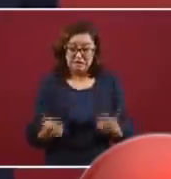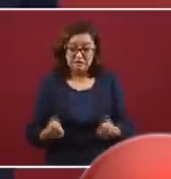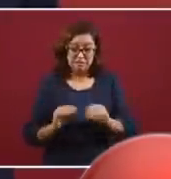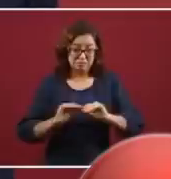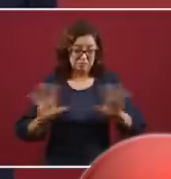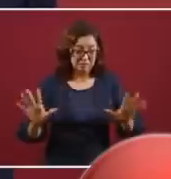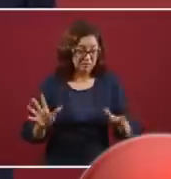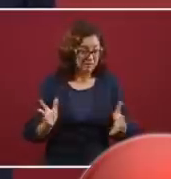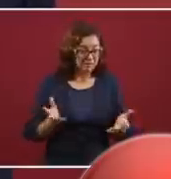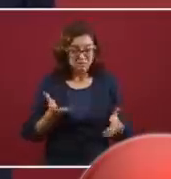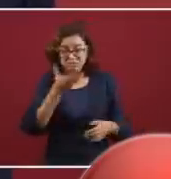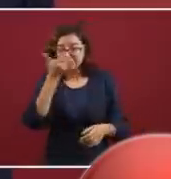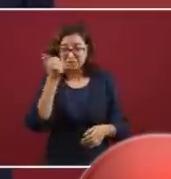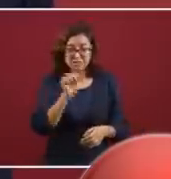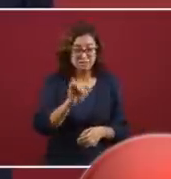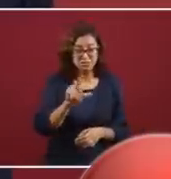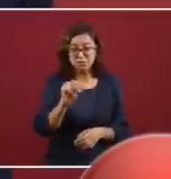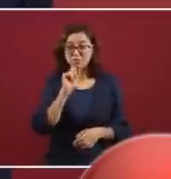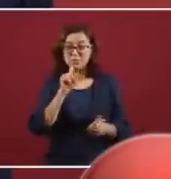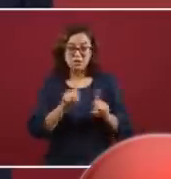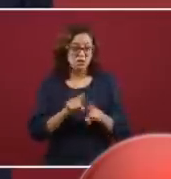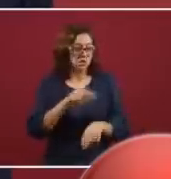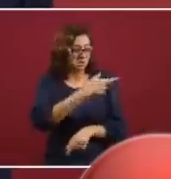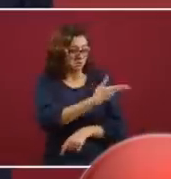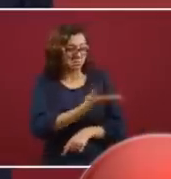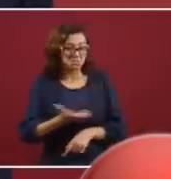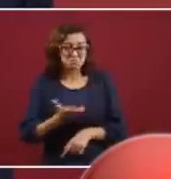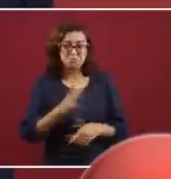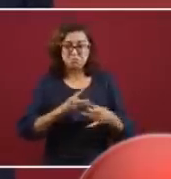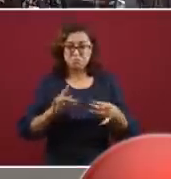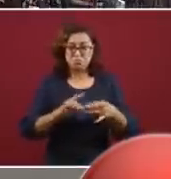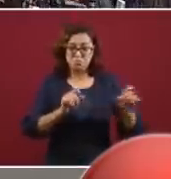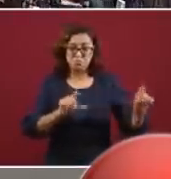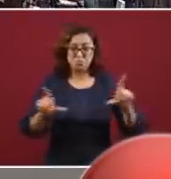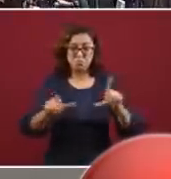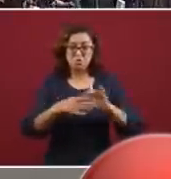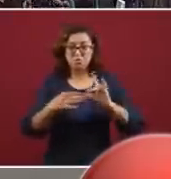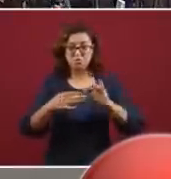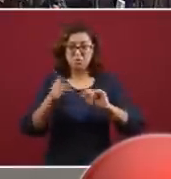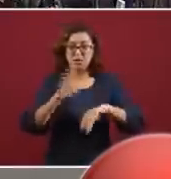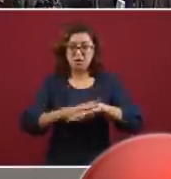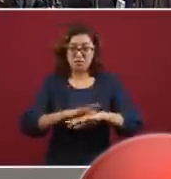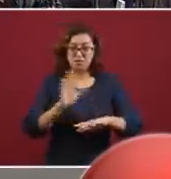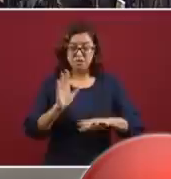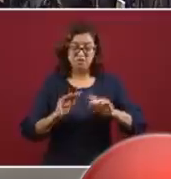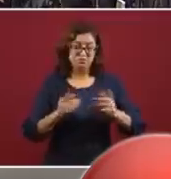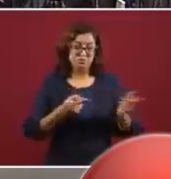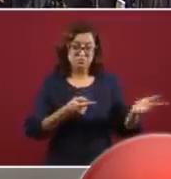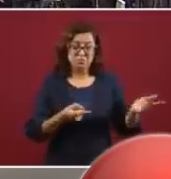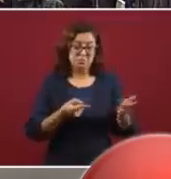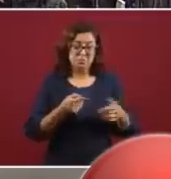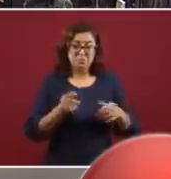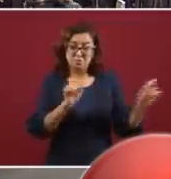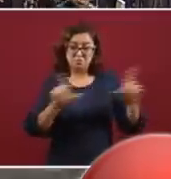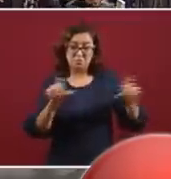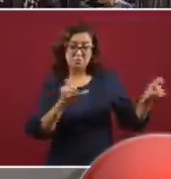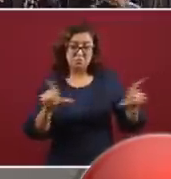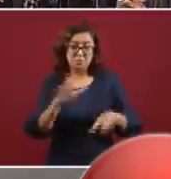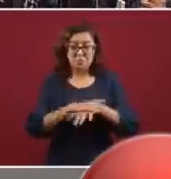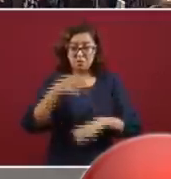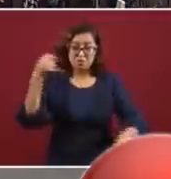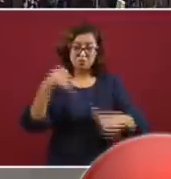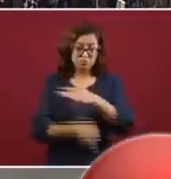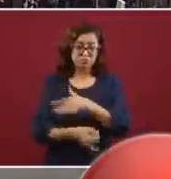las dudas, y el Administrador General de Recaudación pues tiene una presentación, no sé si la tengan cargada ya aquí, para ahondar